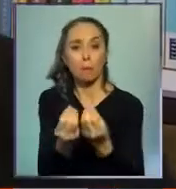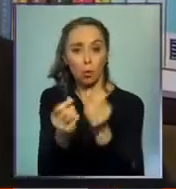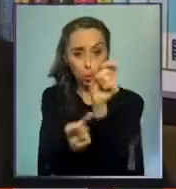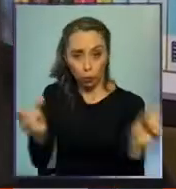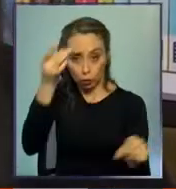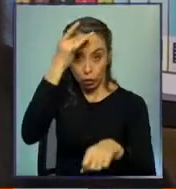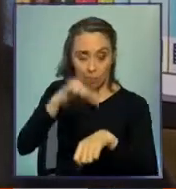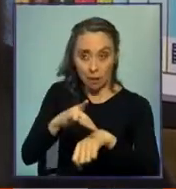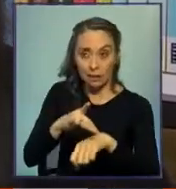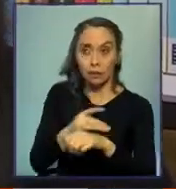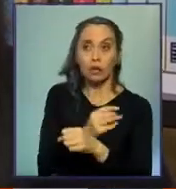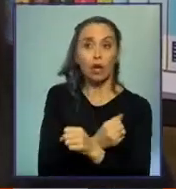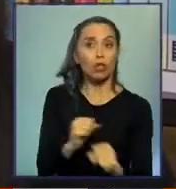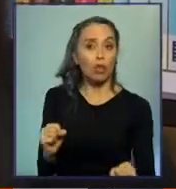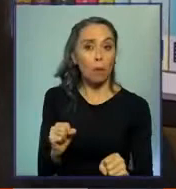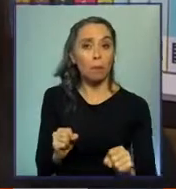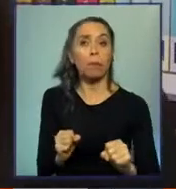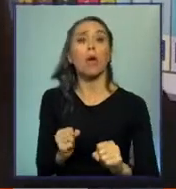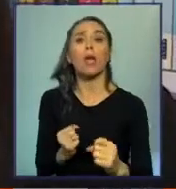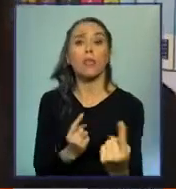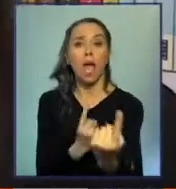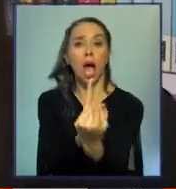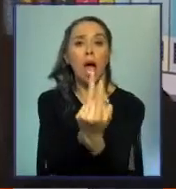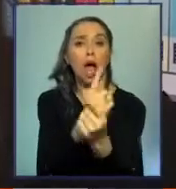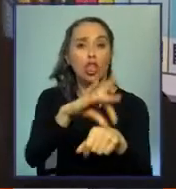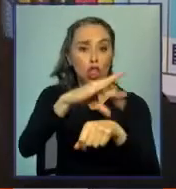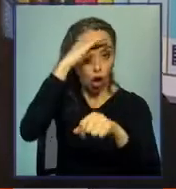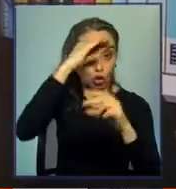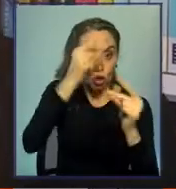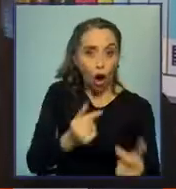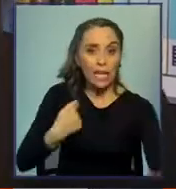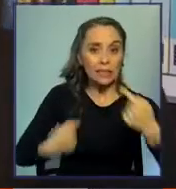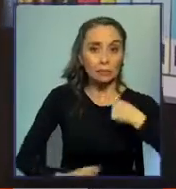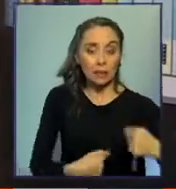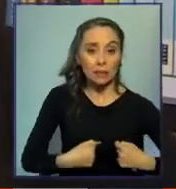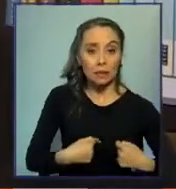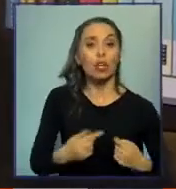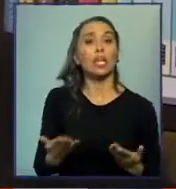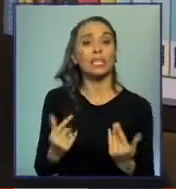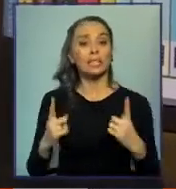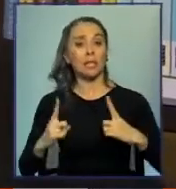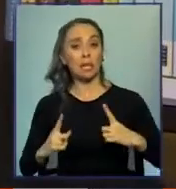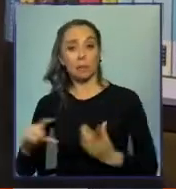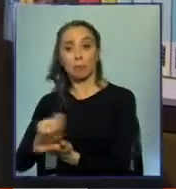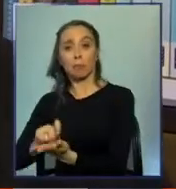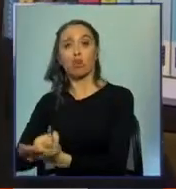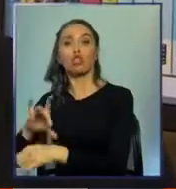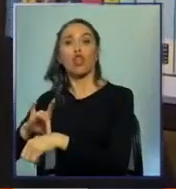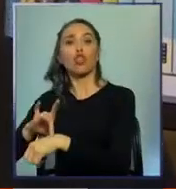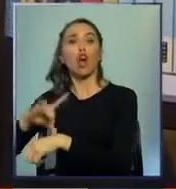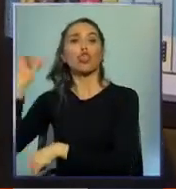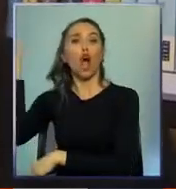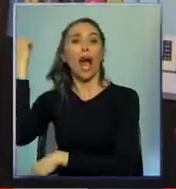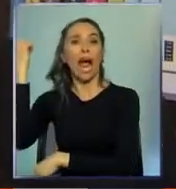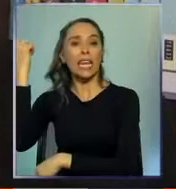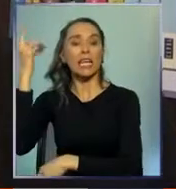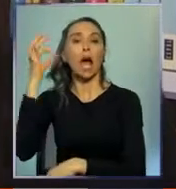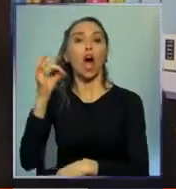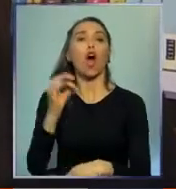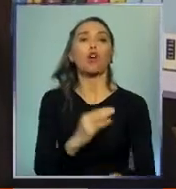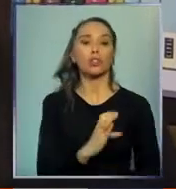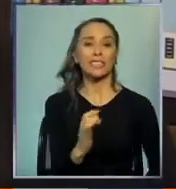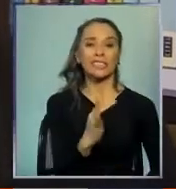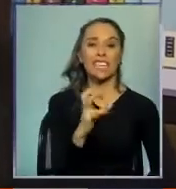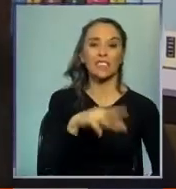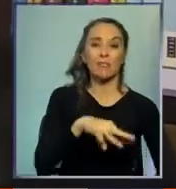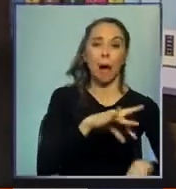no pueden tener acceso a especialistas y tienen que obtener parte del reposo de médicos generales, de sus propios centros de salud familiar.